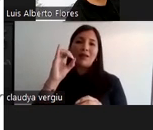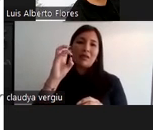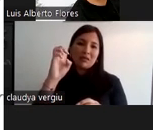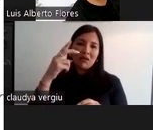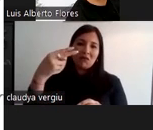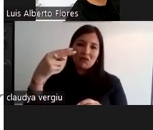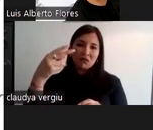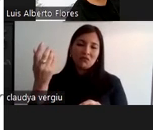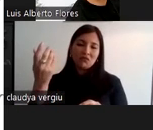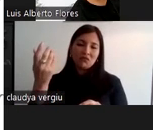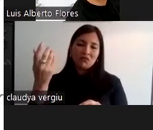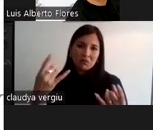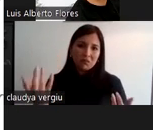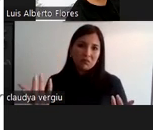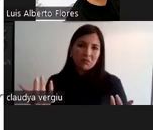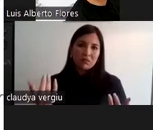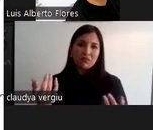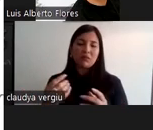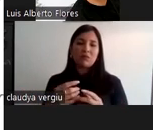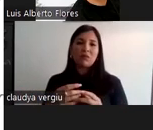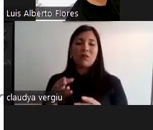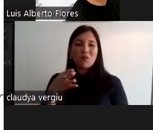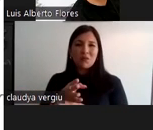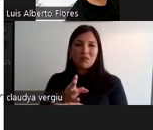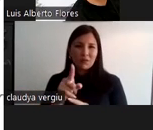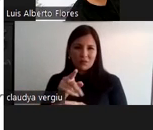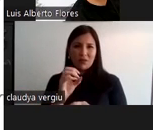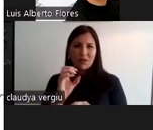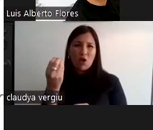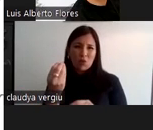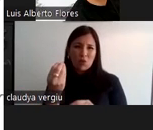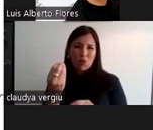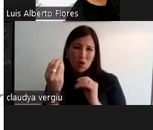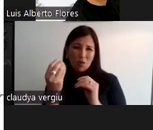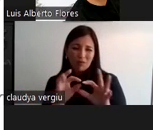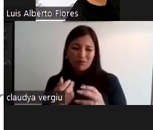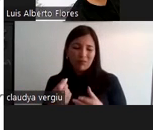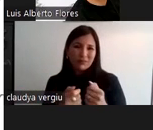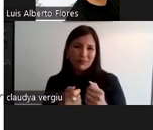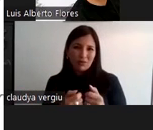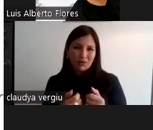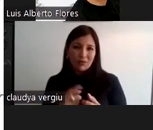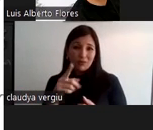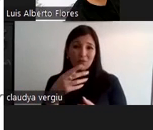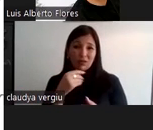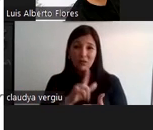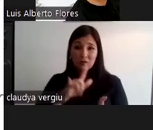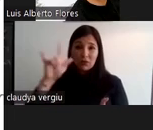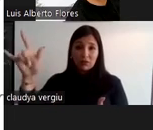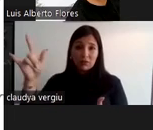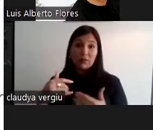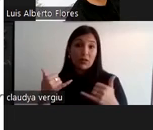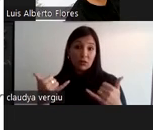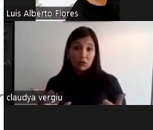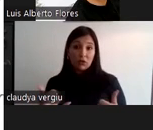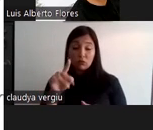son los jóvenes que principalmente utilizan este medio y son los jóvenes los que tienen esta mayor intención de viaje Entonces es importante